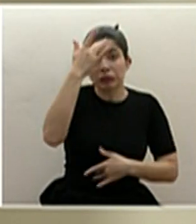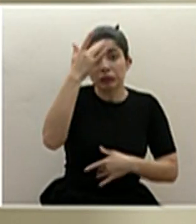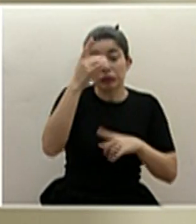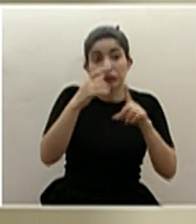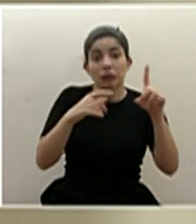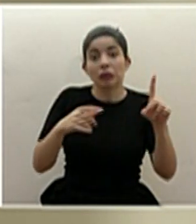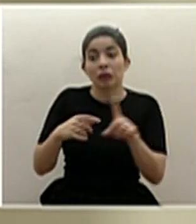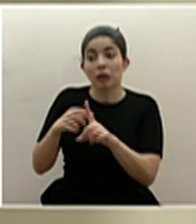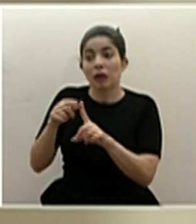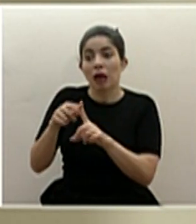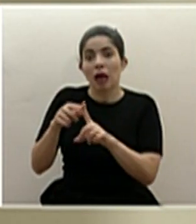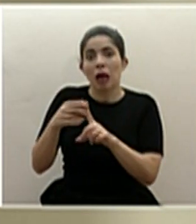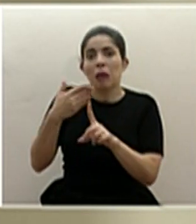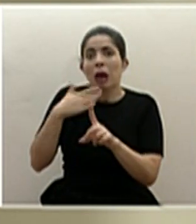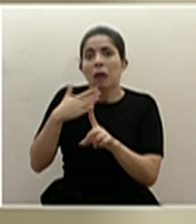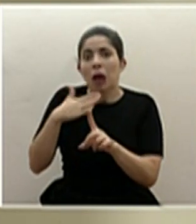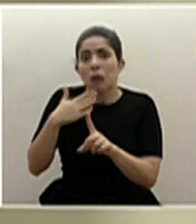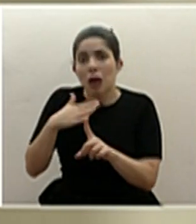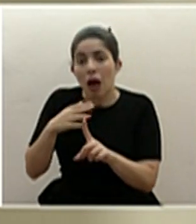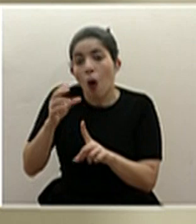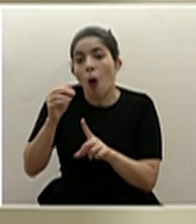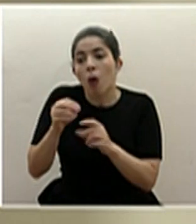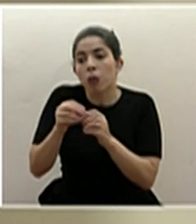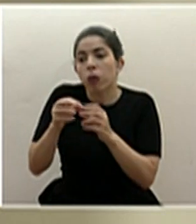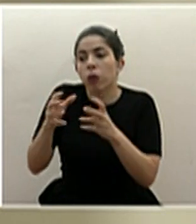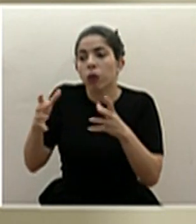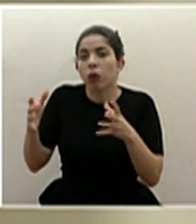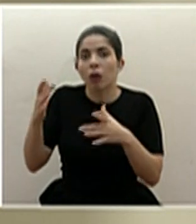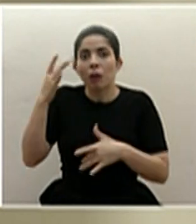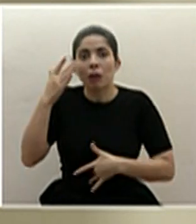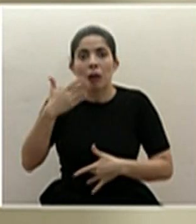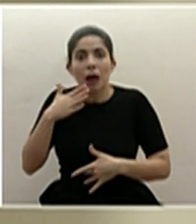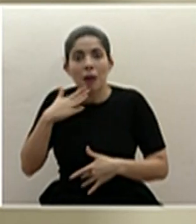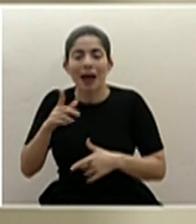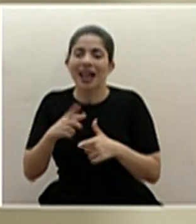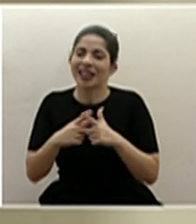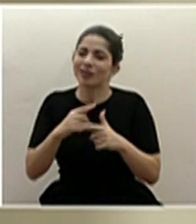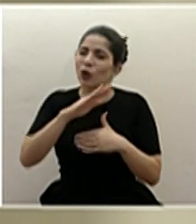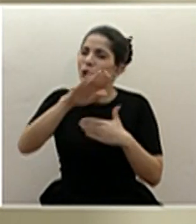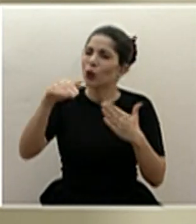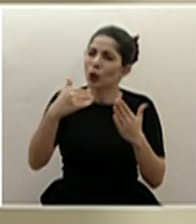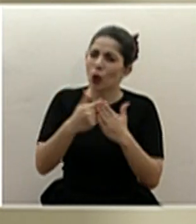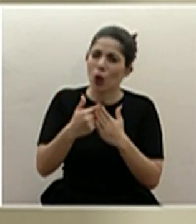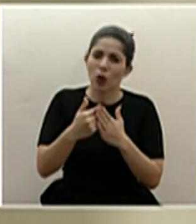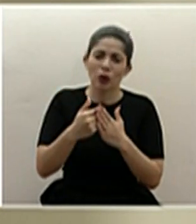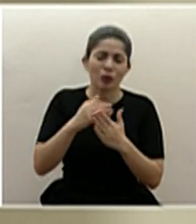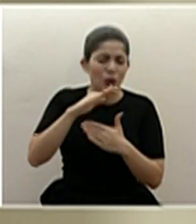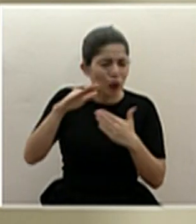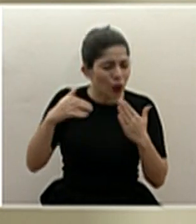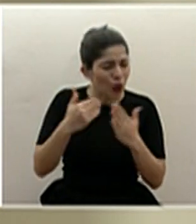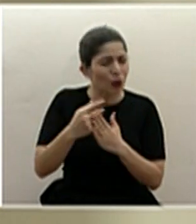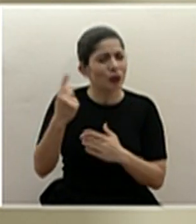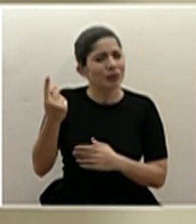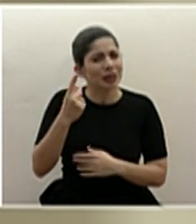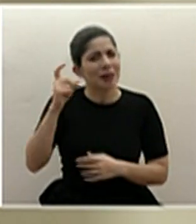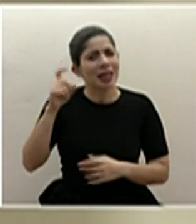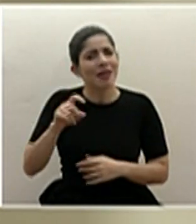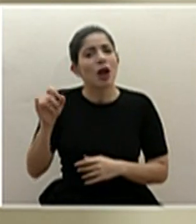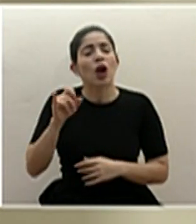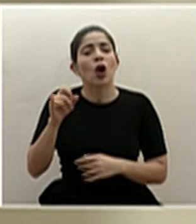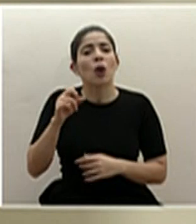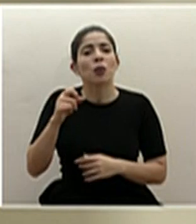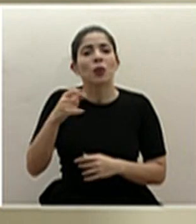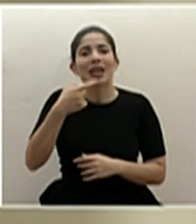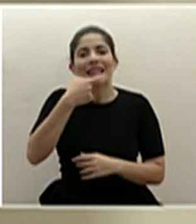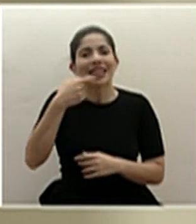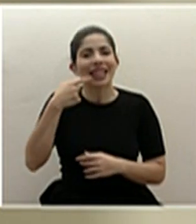termine complicándose o varias de ellas. Entonces aquí todos tenemos que estar siempre como decimos, con los dientes,